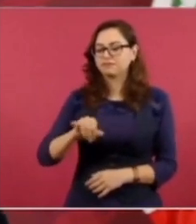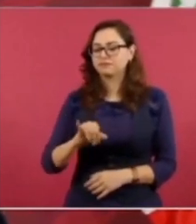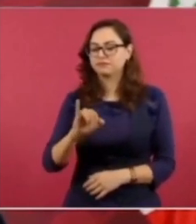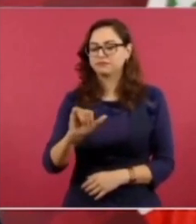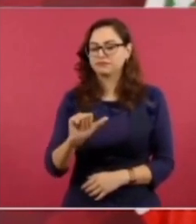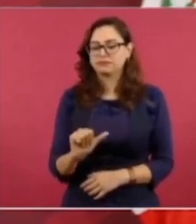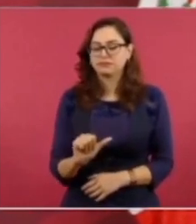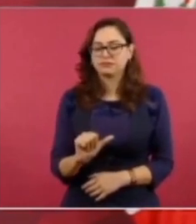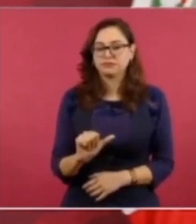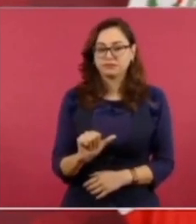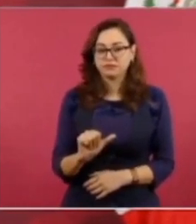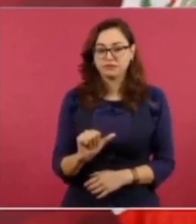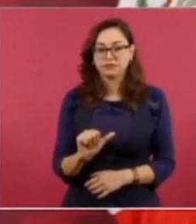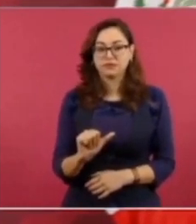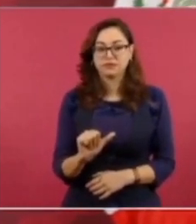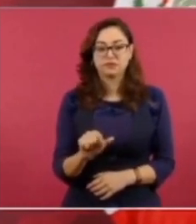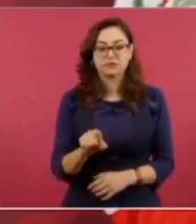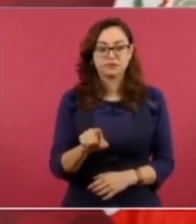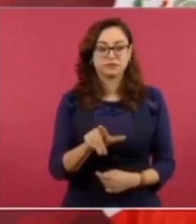presume